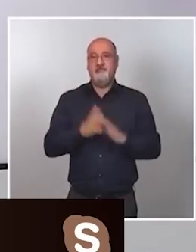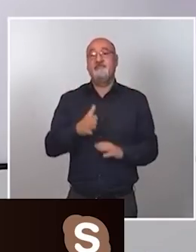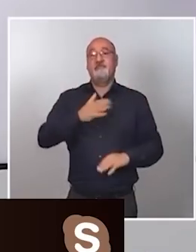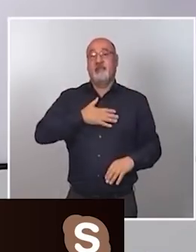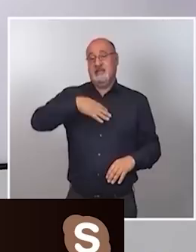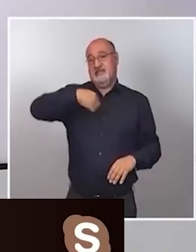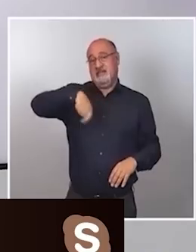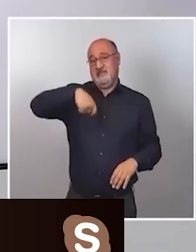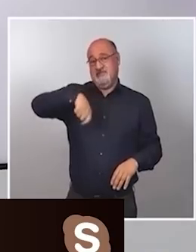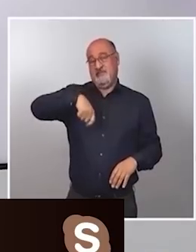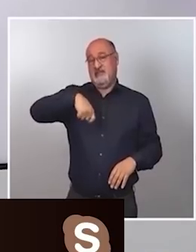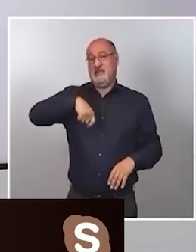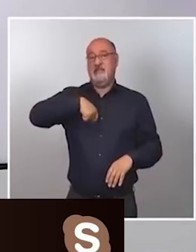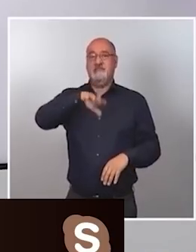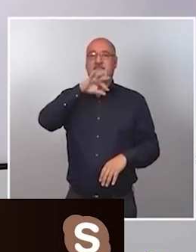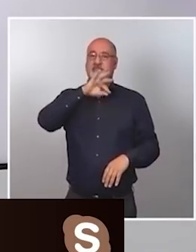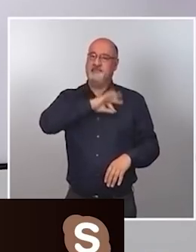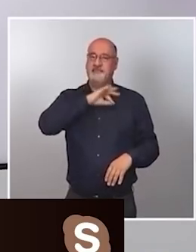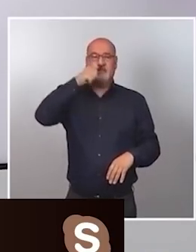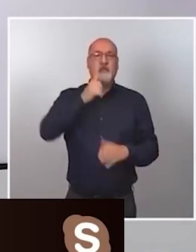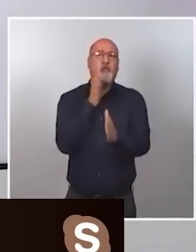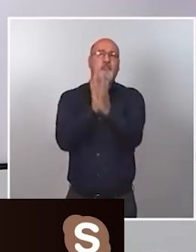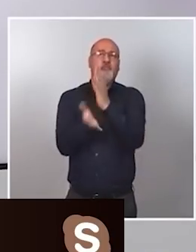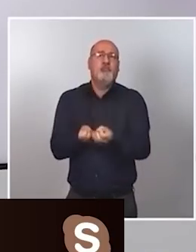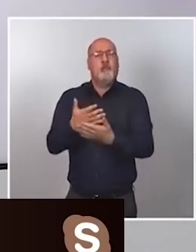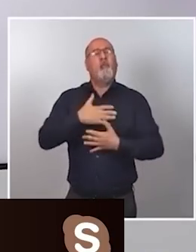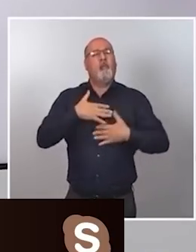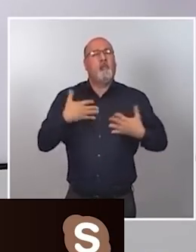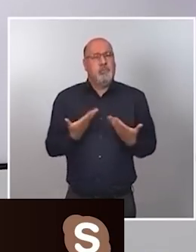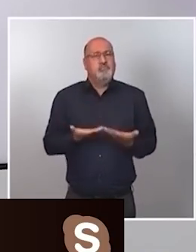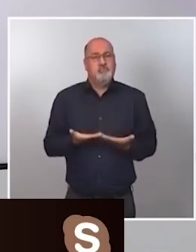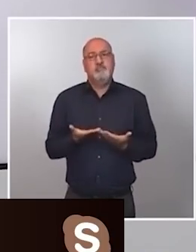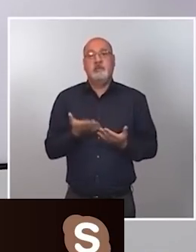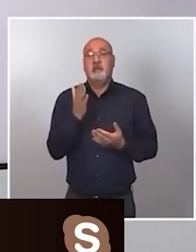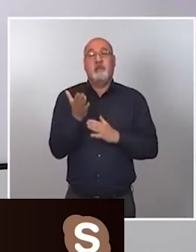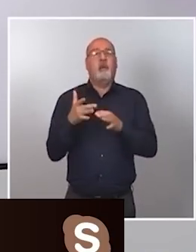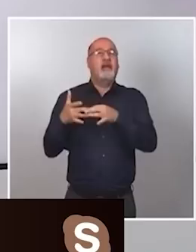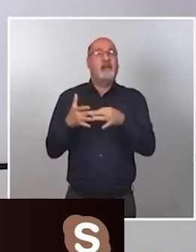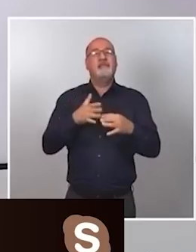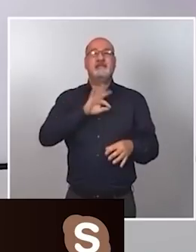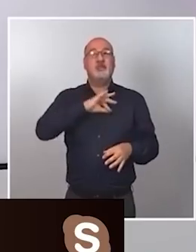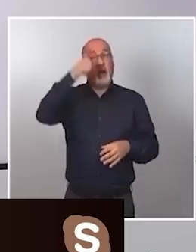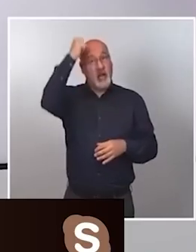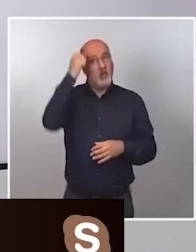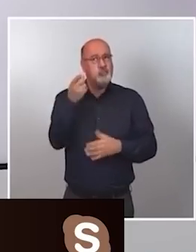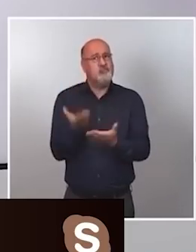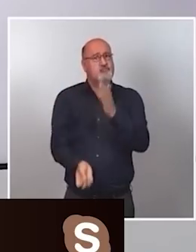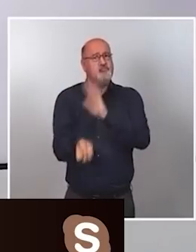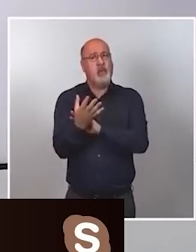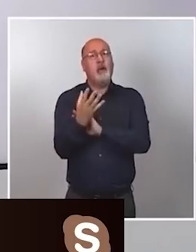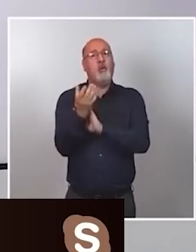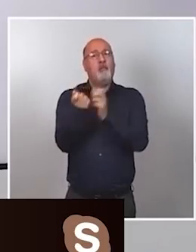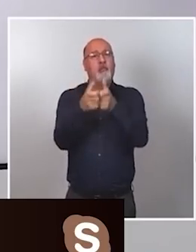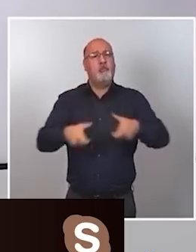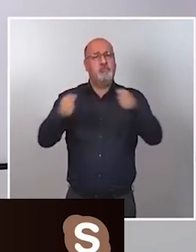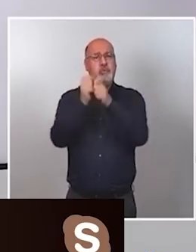ocupados aquellos que están en ERTE, que hay cerca de 500.000 personas que todavía están en ERTE. Por lo tanto, la tasa de paro real